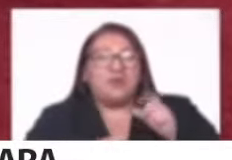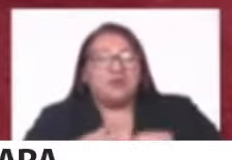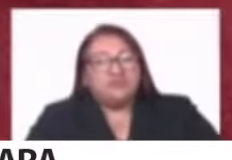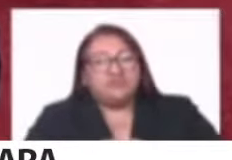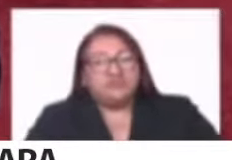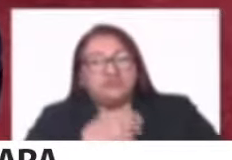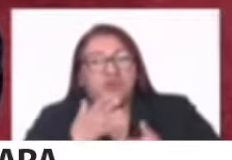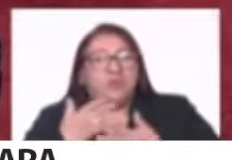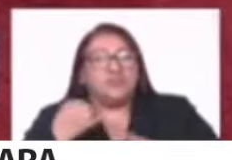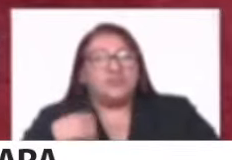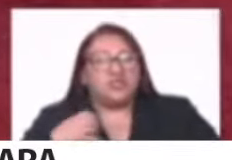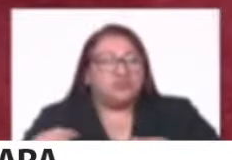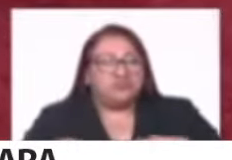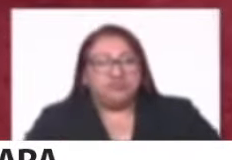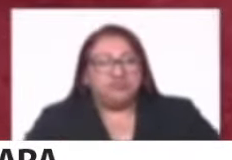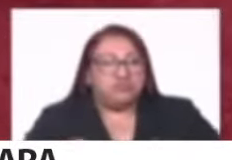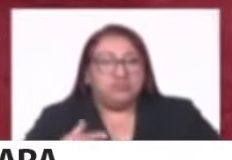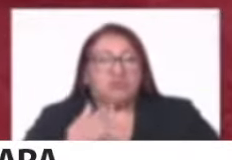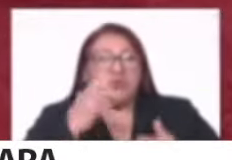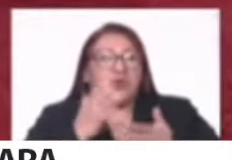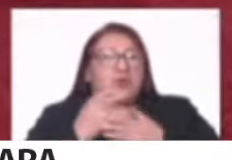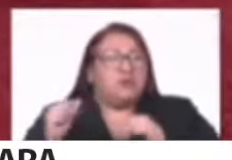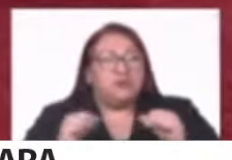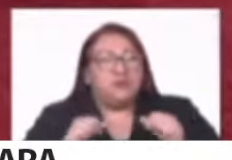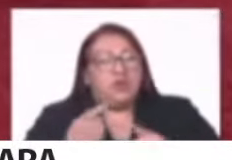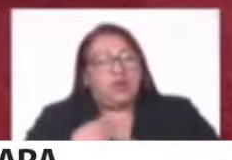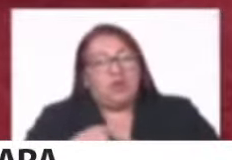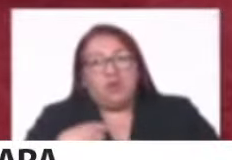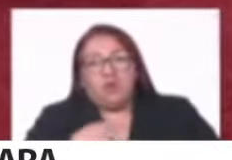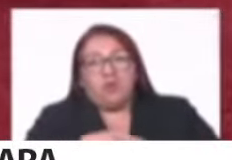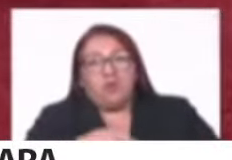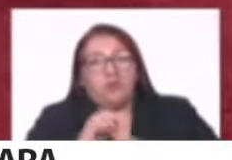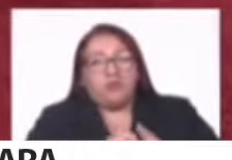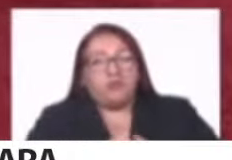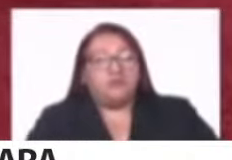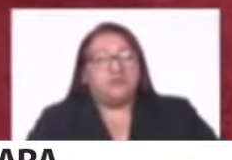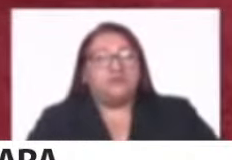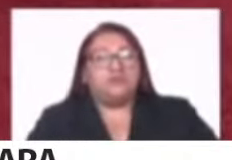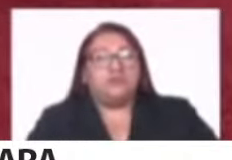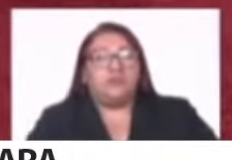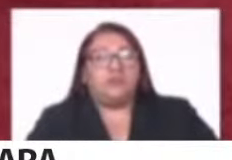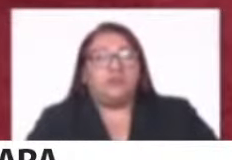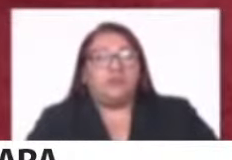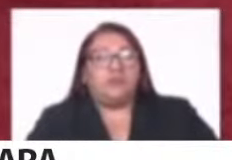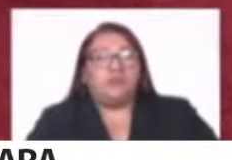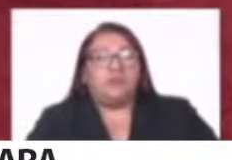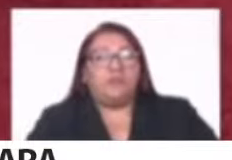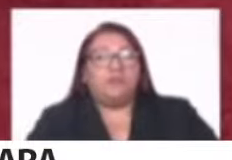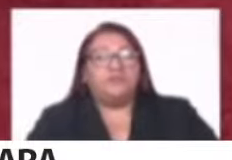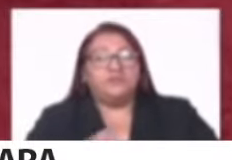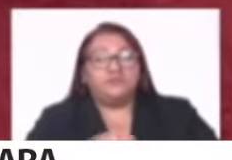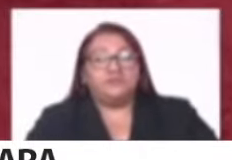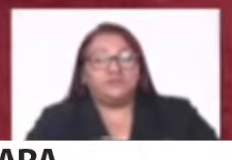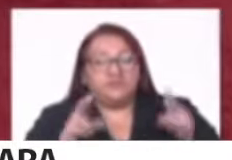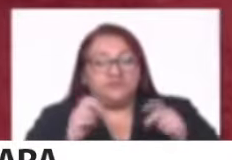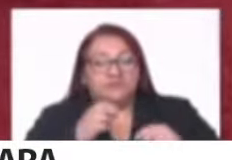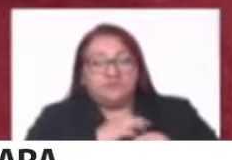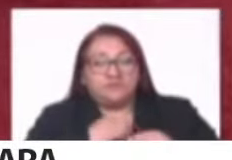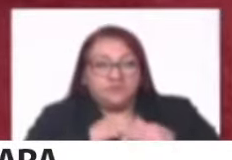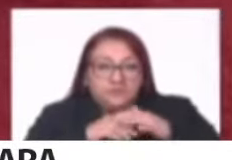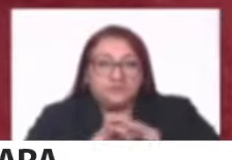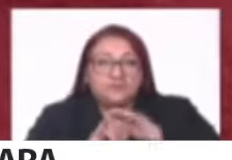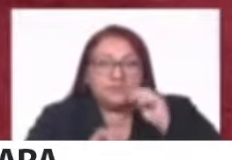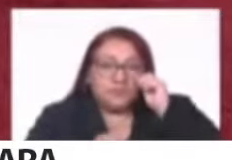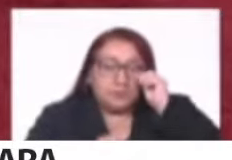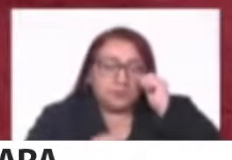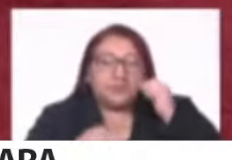de conflictos sociales, la gestión de desastres, entre otros. En particular, el sector interior va